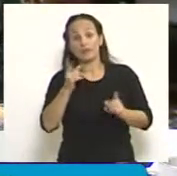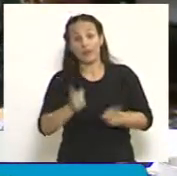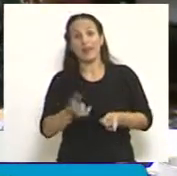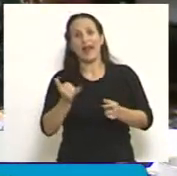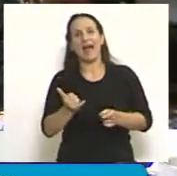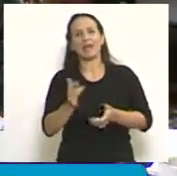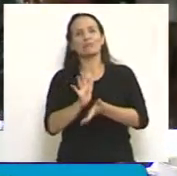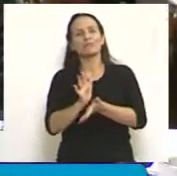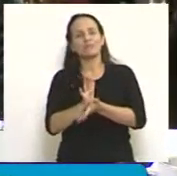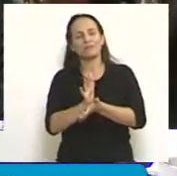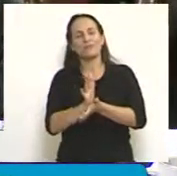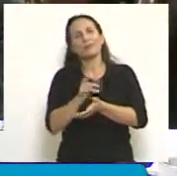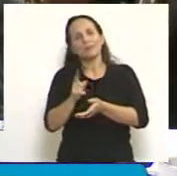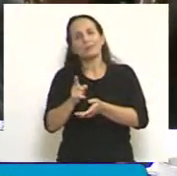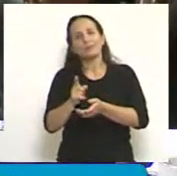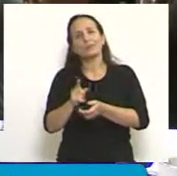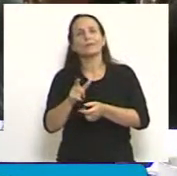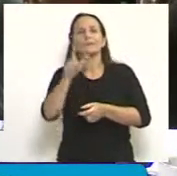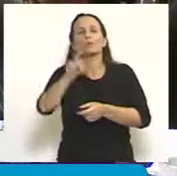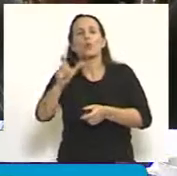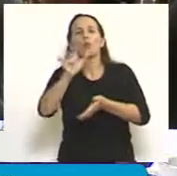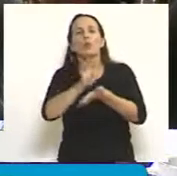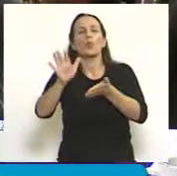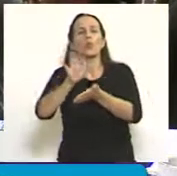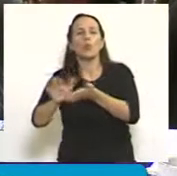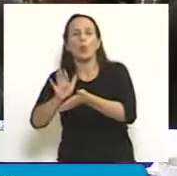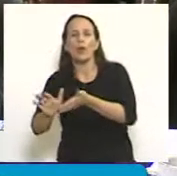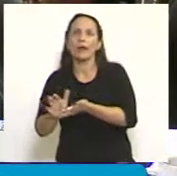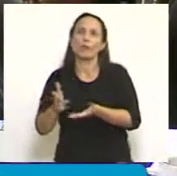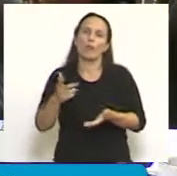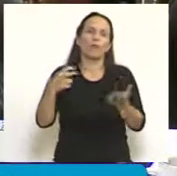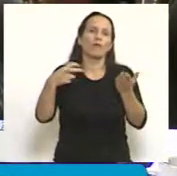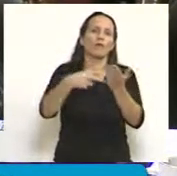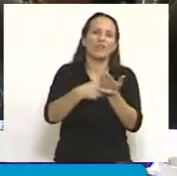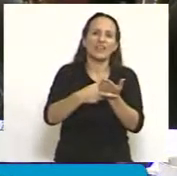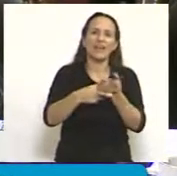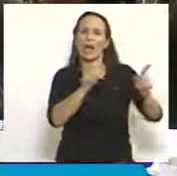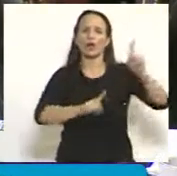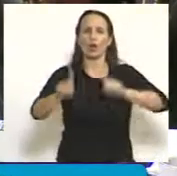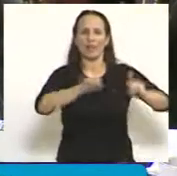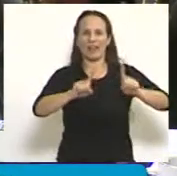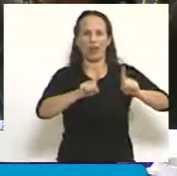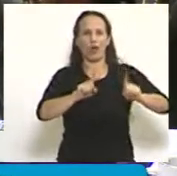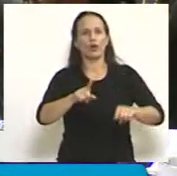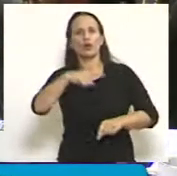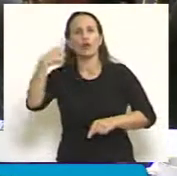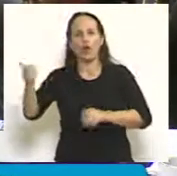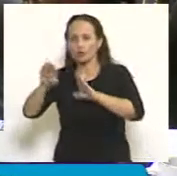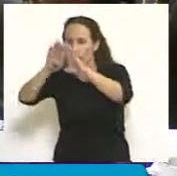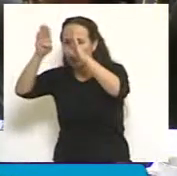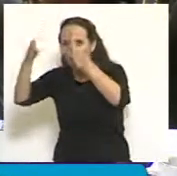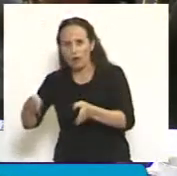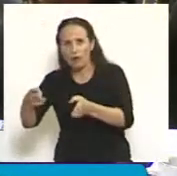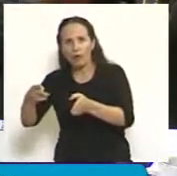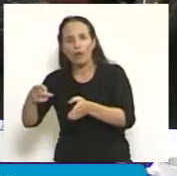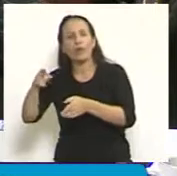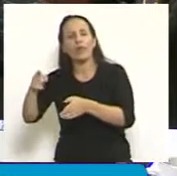fiscal designado por la doctora Gil Carbó, es de trayectoria, y tampoco un fiscal que